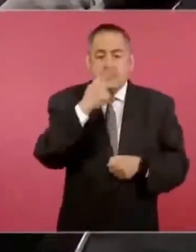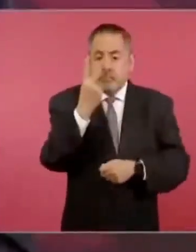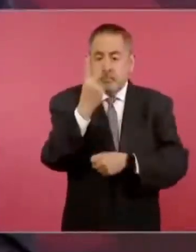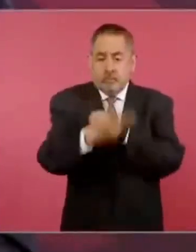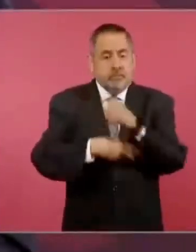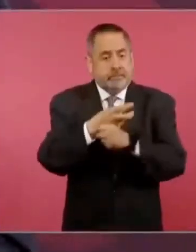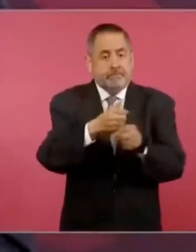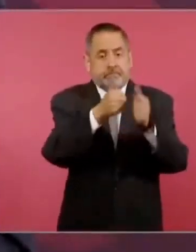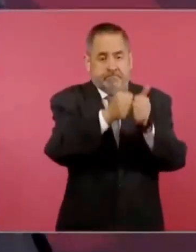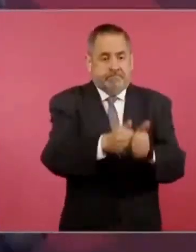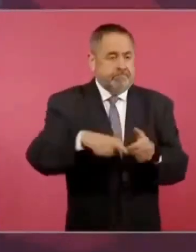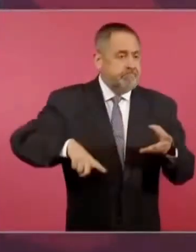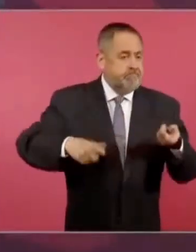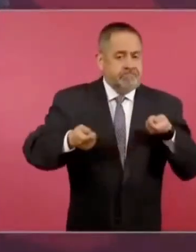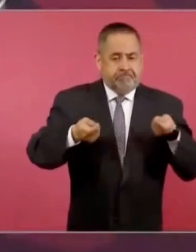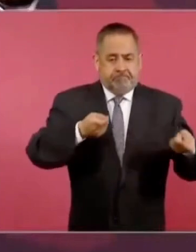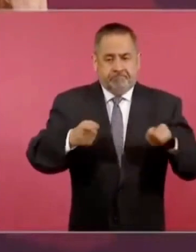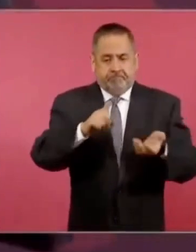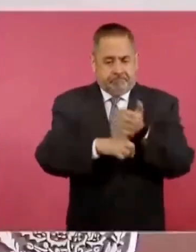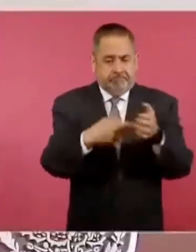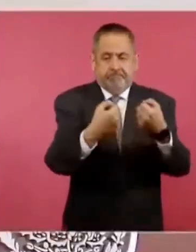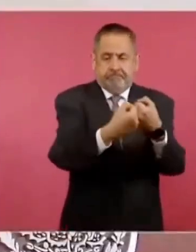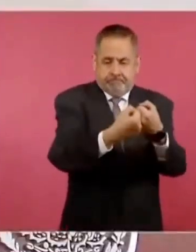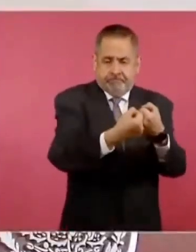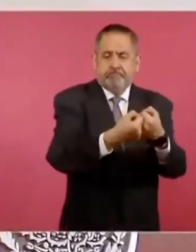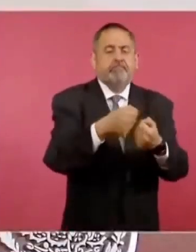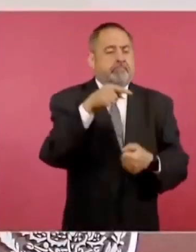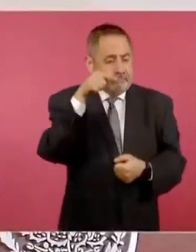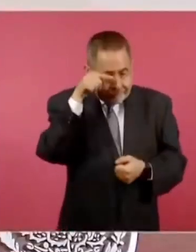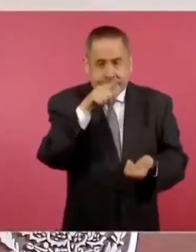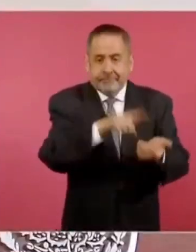años, en la franja fronteriza.